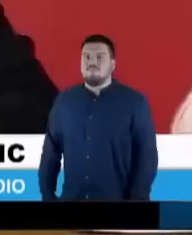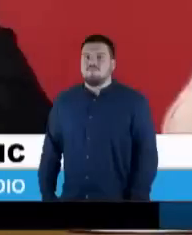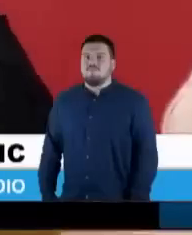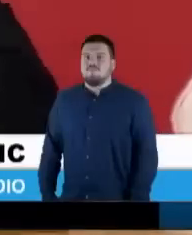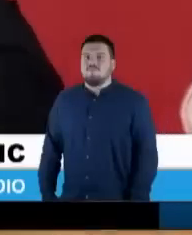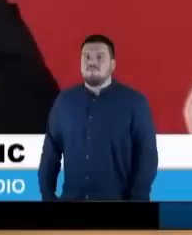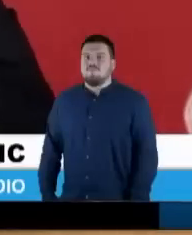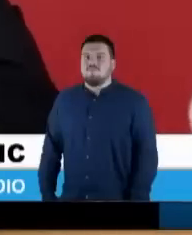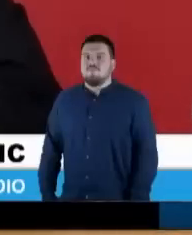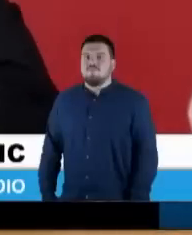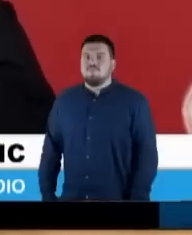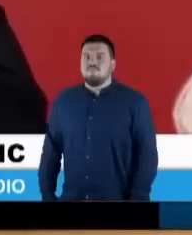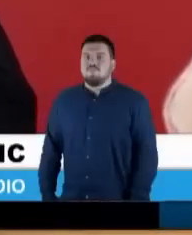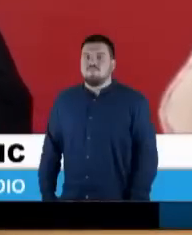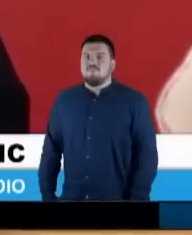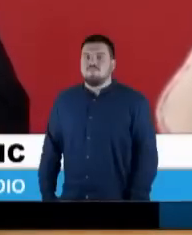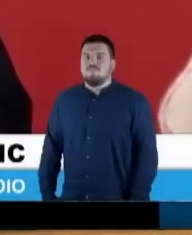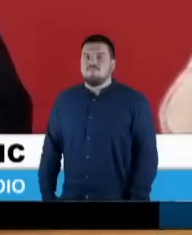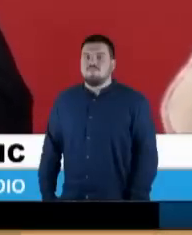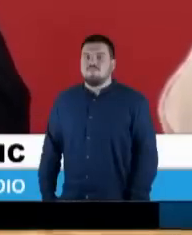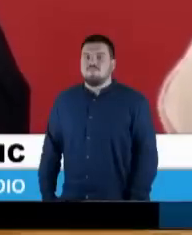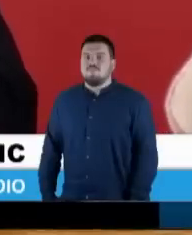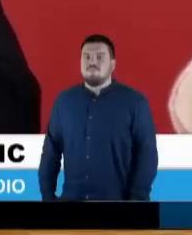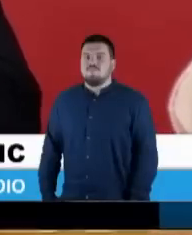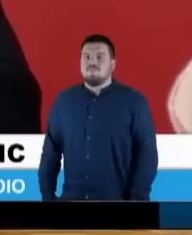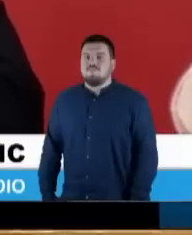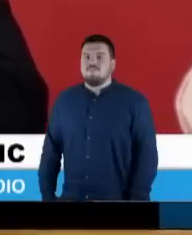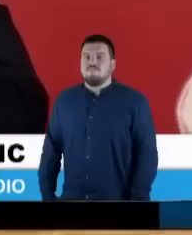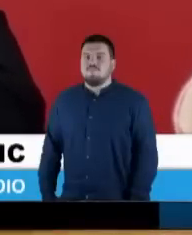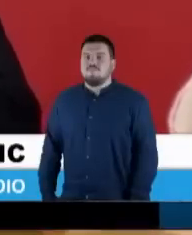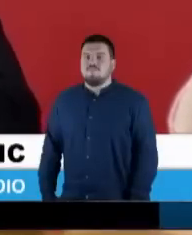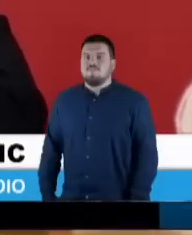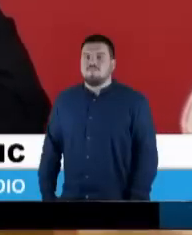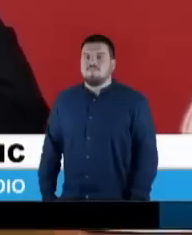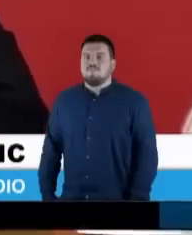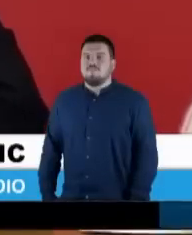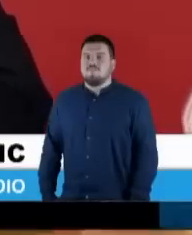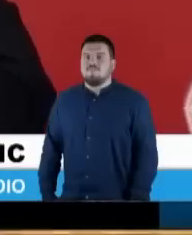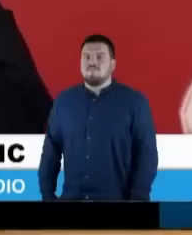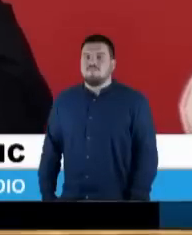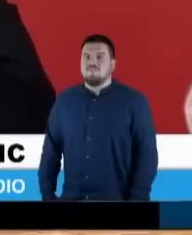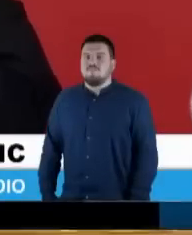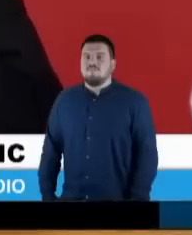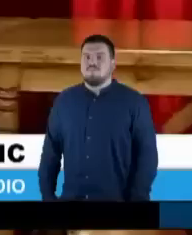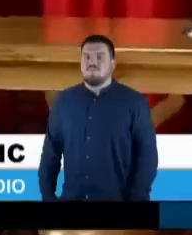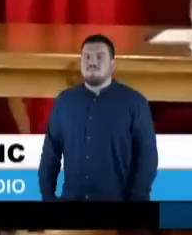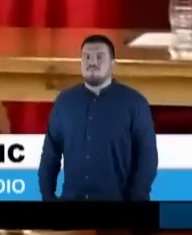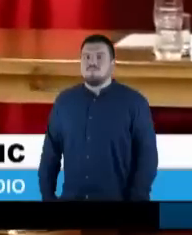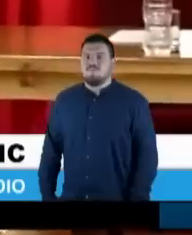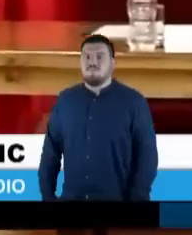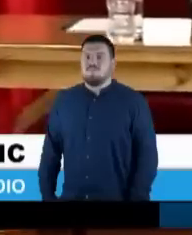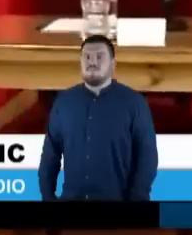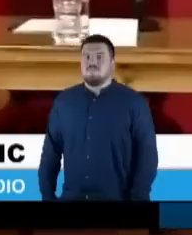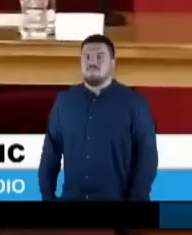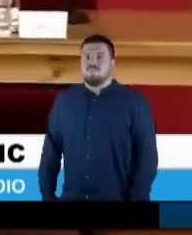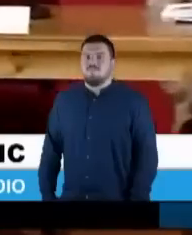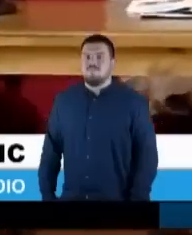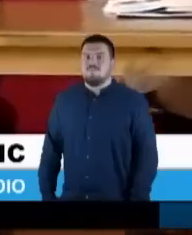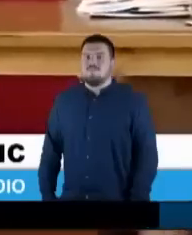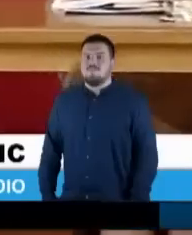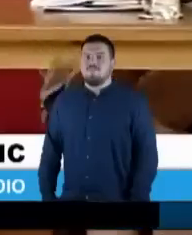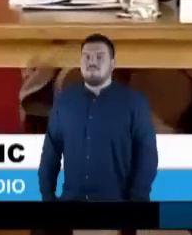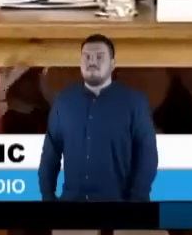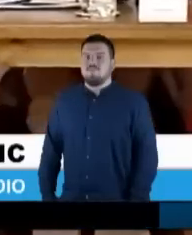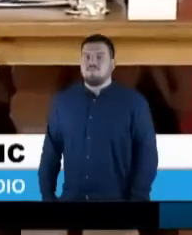escuchar al presidente del Partido Radical, Leonardo Cubillos, que señaló que en caso de haber un cambio de gabinete y ser convocados, están dispuestos